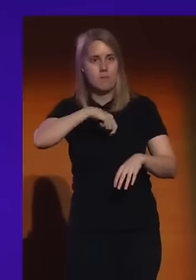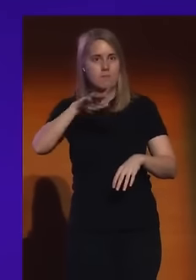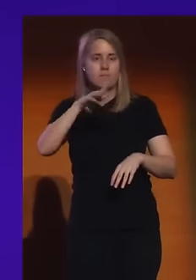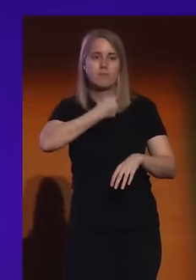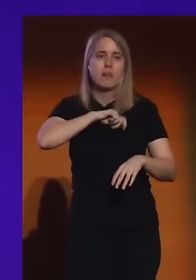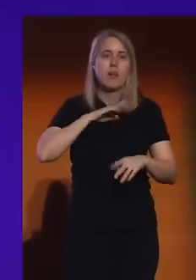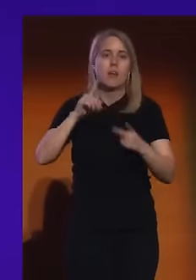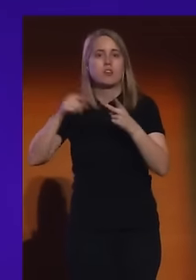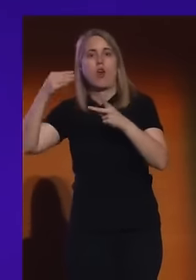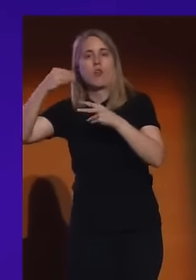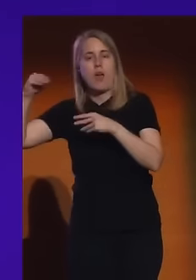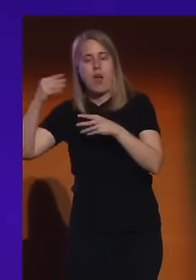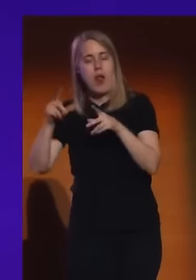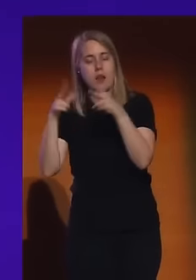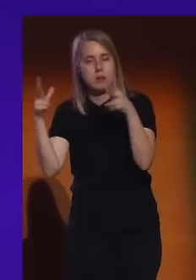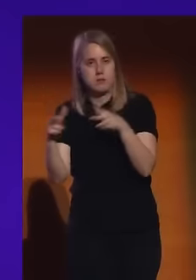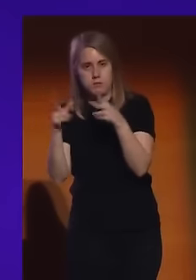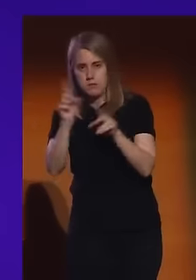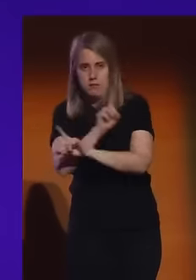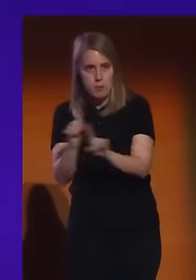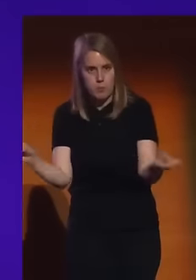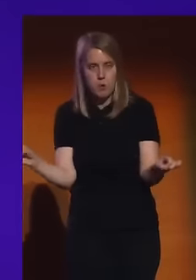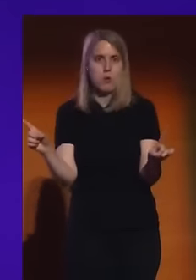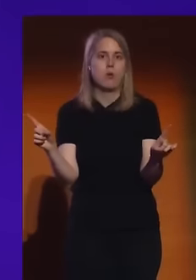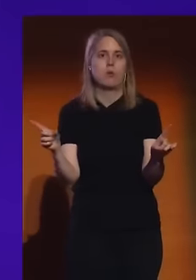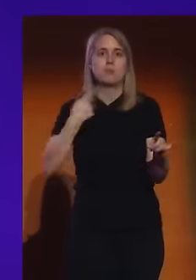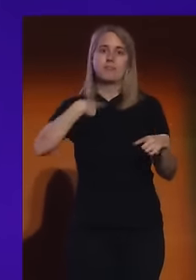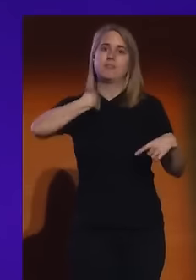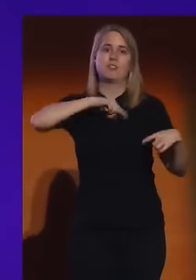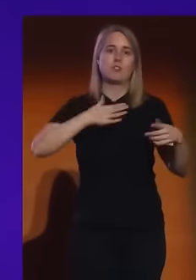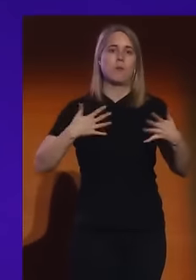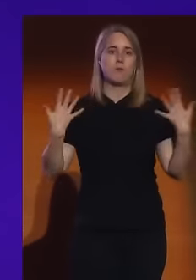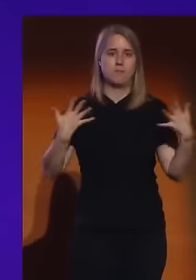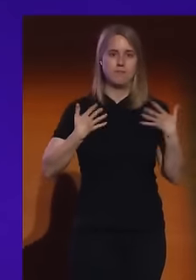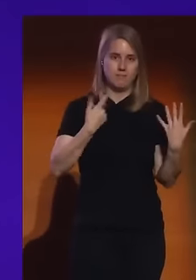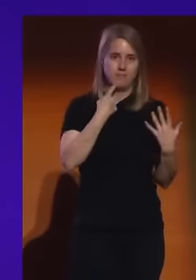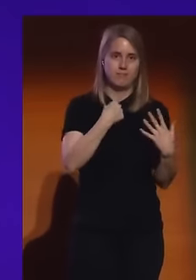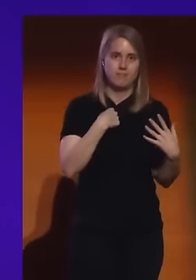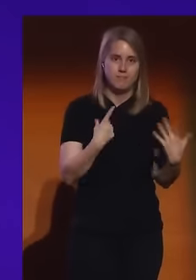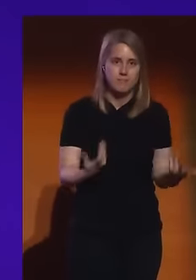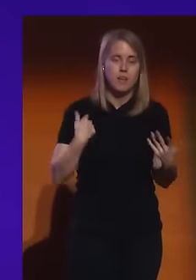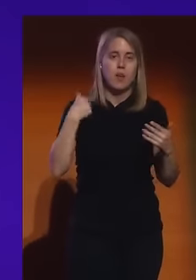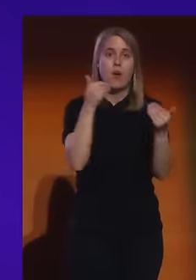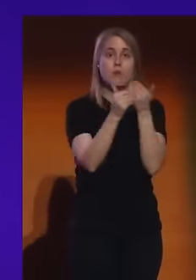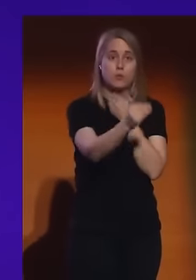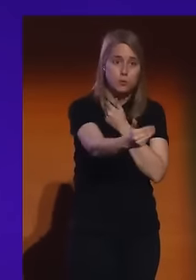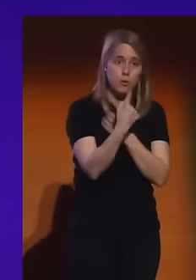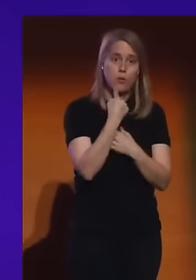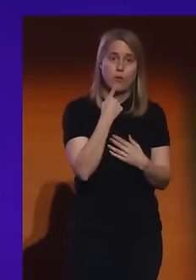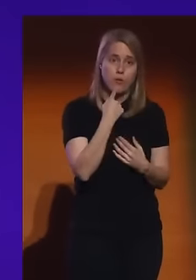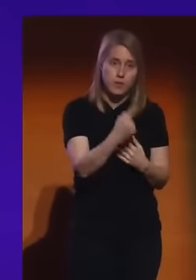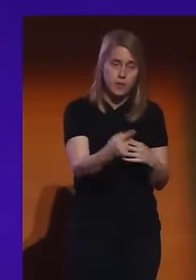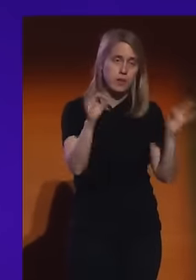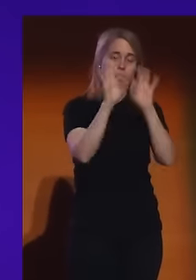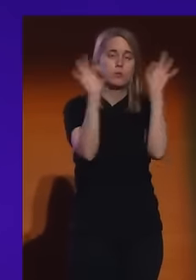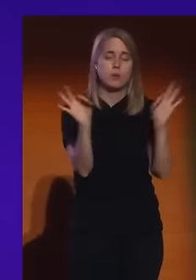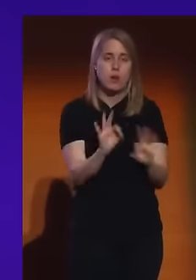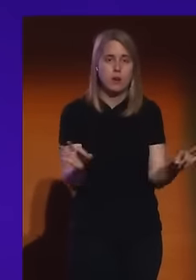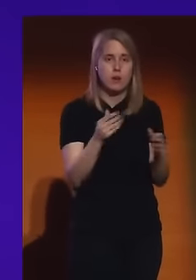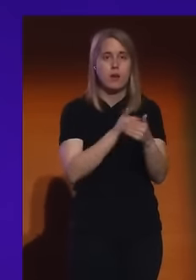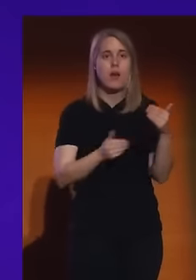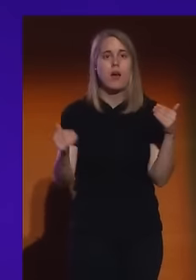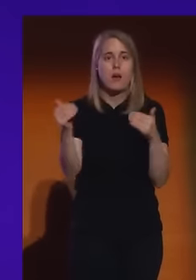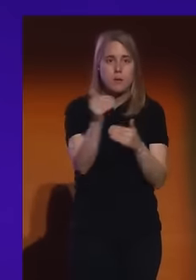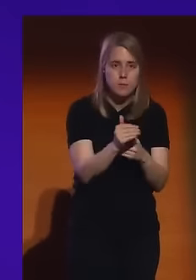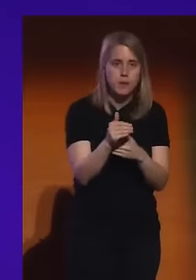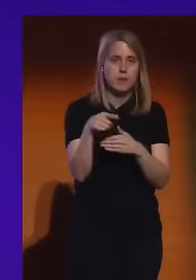ez Alor soziale eta horrek pozu egiten gaitu etorkizuna euskal herria bildu